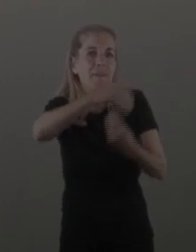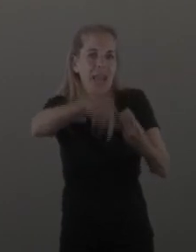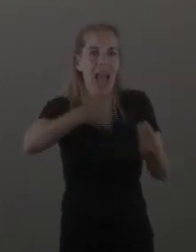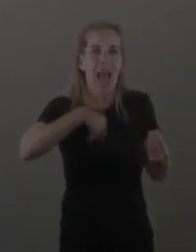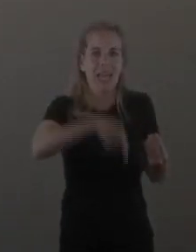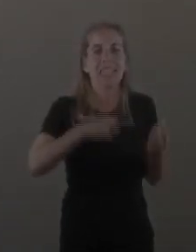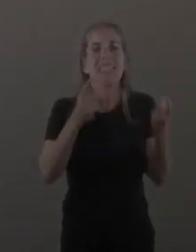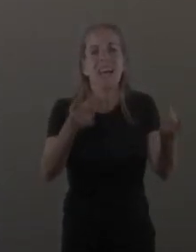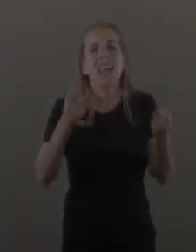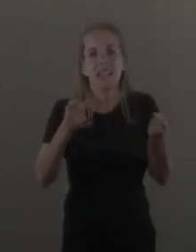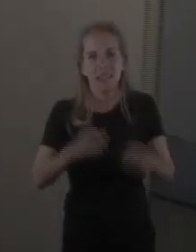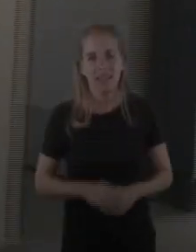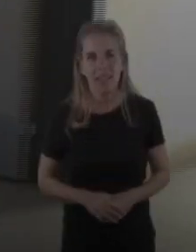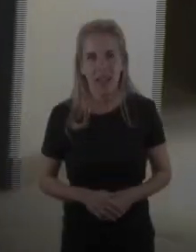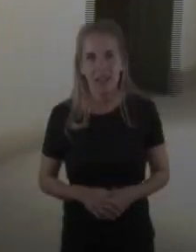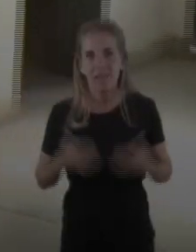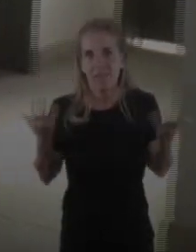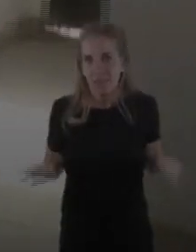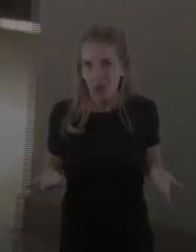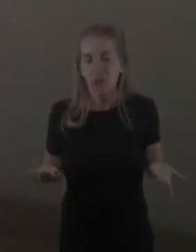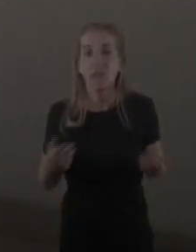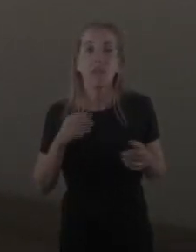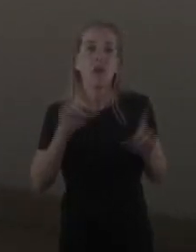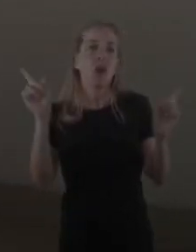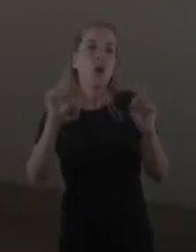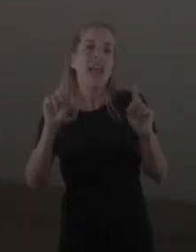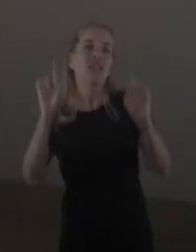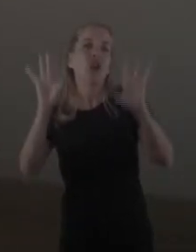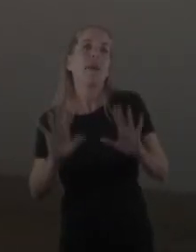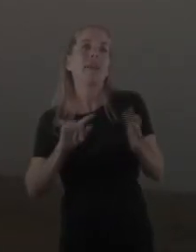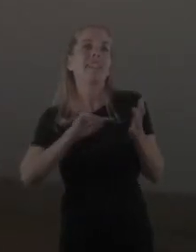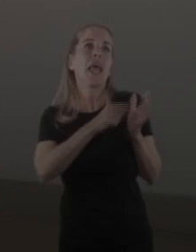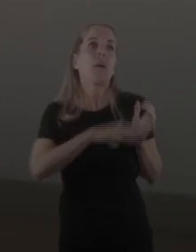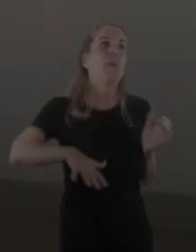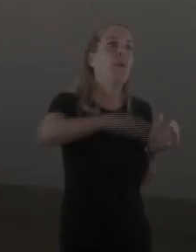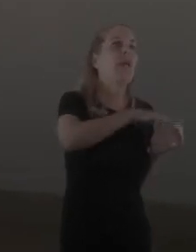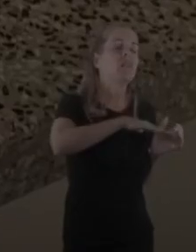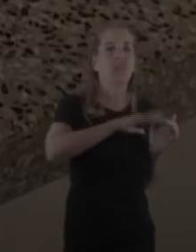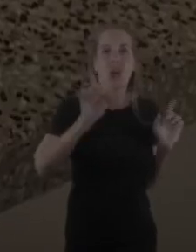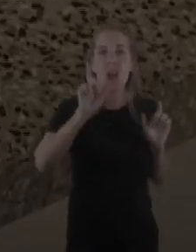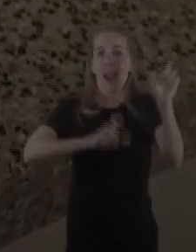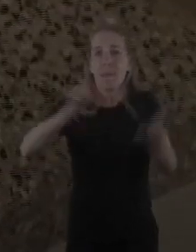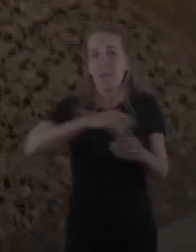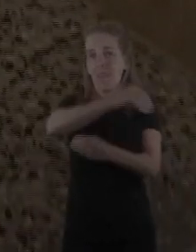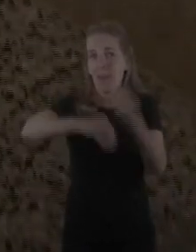están necesitando. Y no están en Buenos Aires y en sus alrededores, están en todo el país. Y